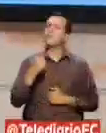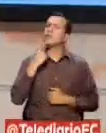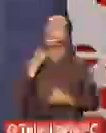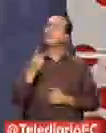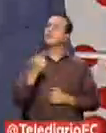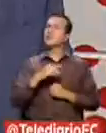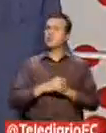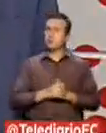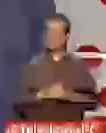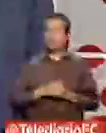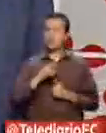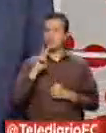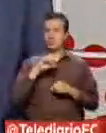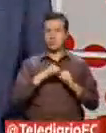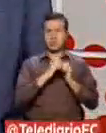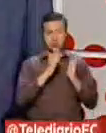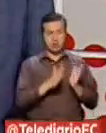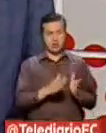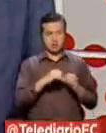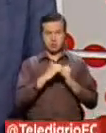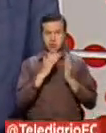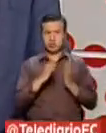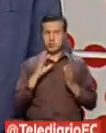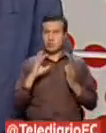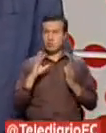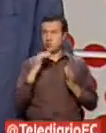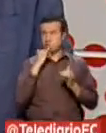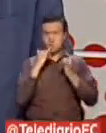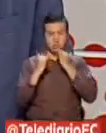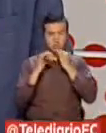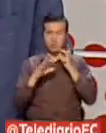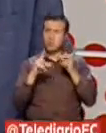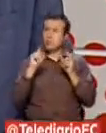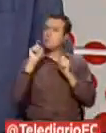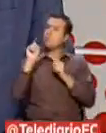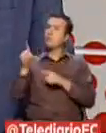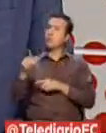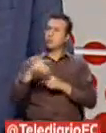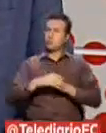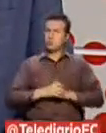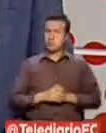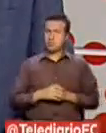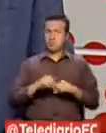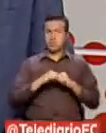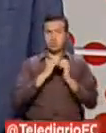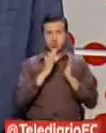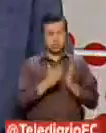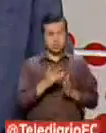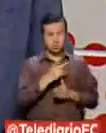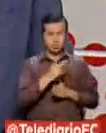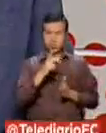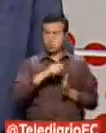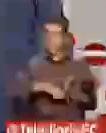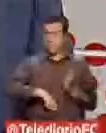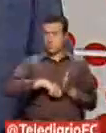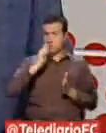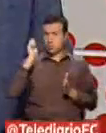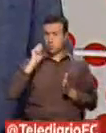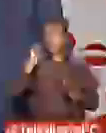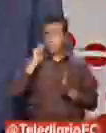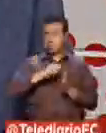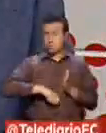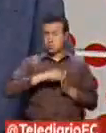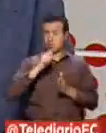usted dos asambleístas que han cometido actos impropios. Yo le quiero preguntar, los asambleístas que aprobaron